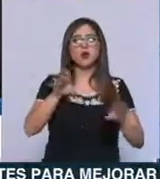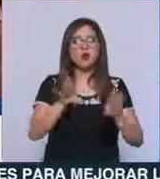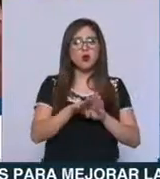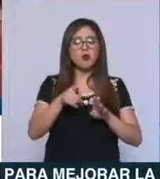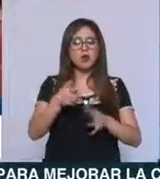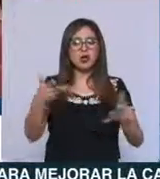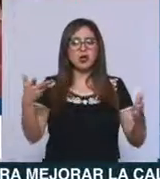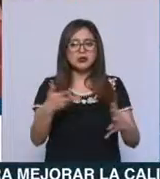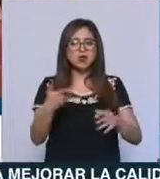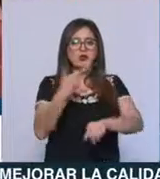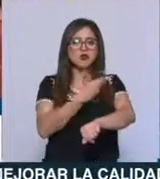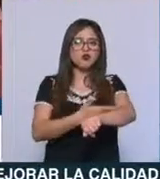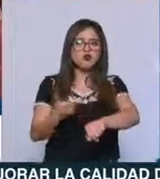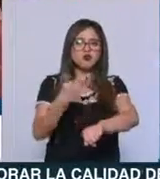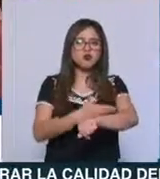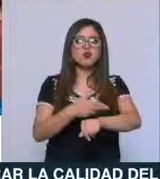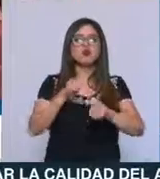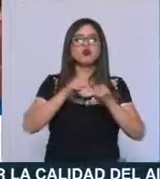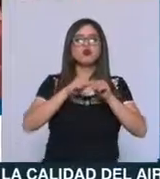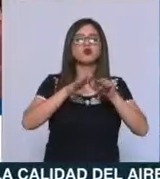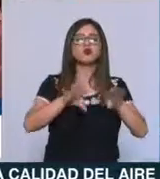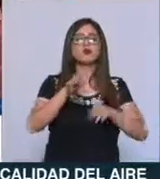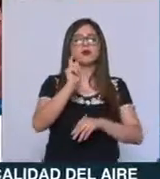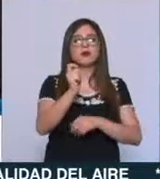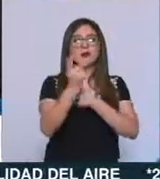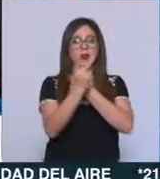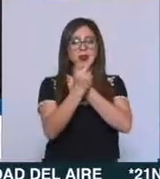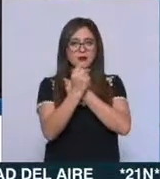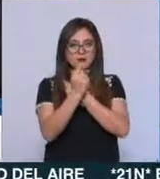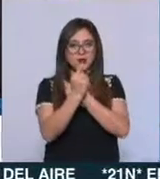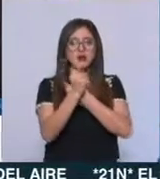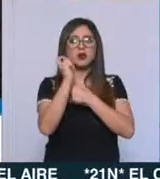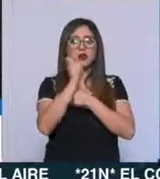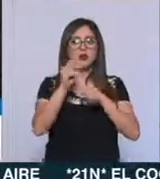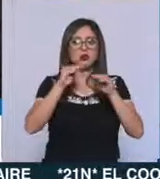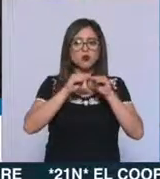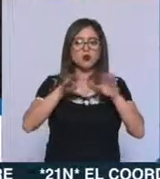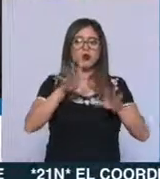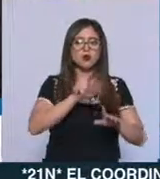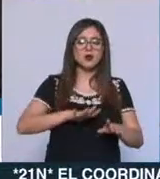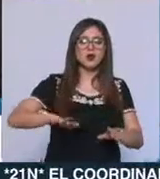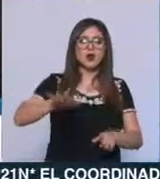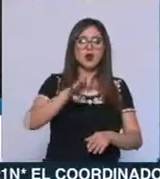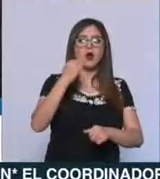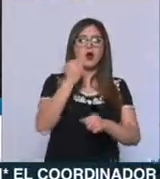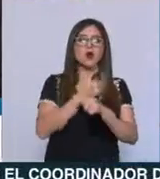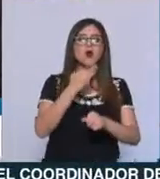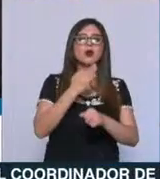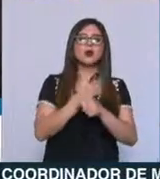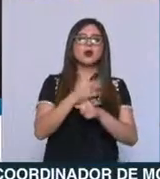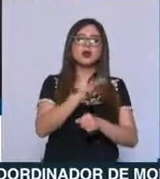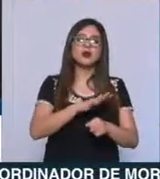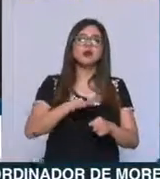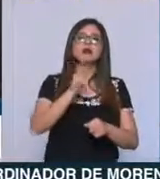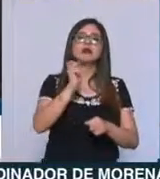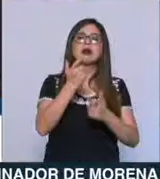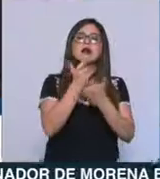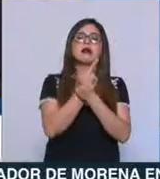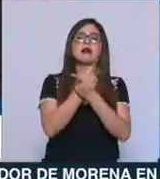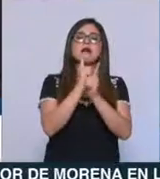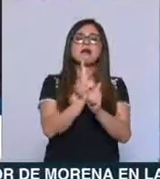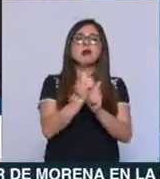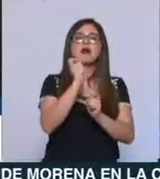de construcción de un canal de televisión que está manifestando en los hechos cotidianos esta